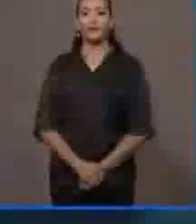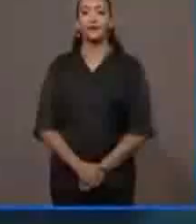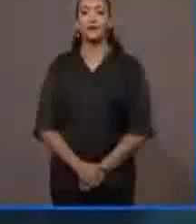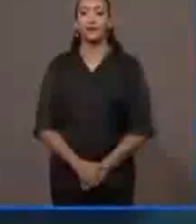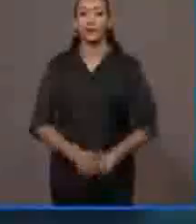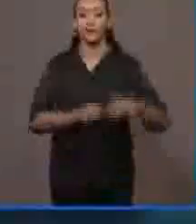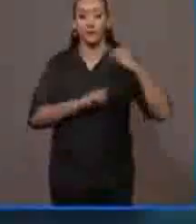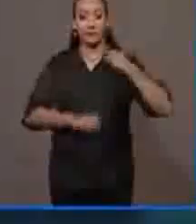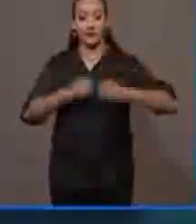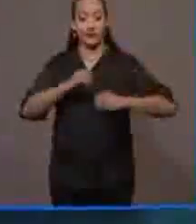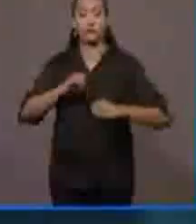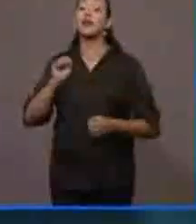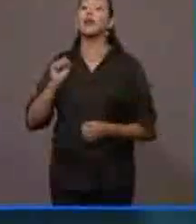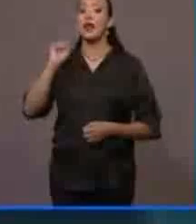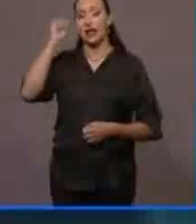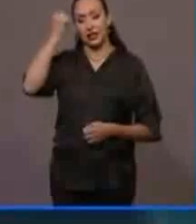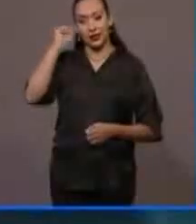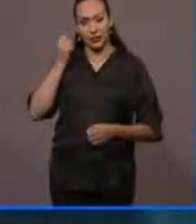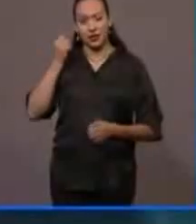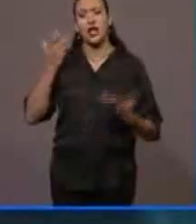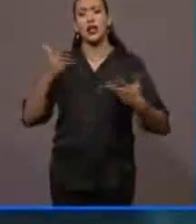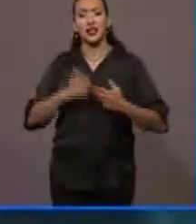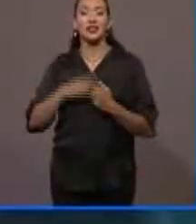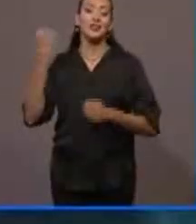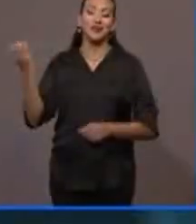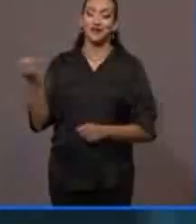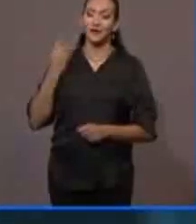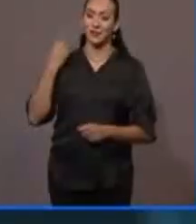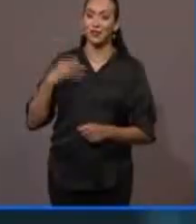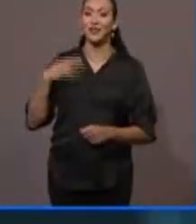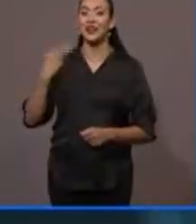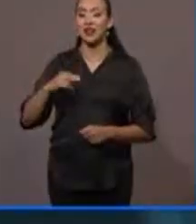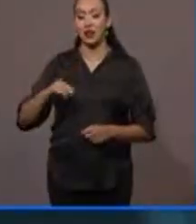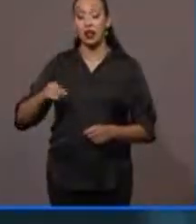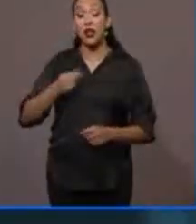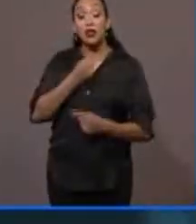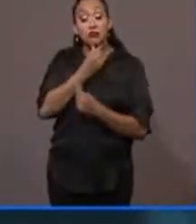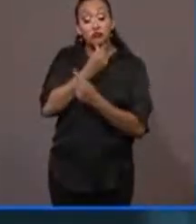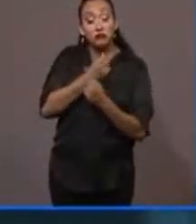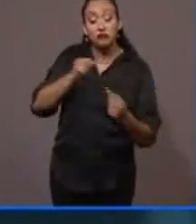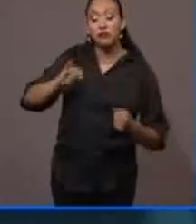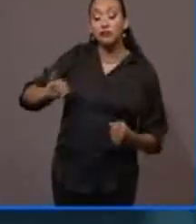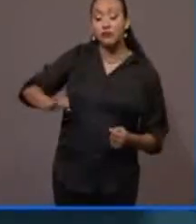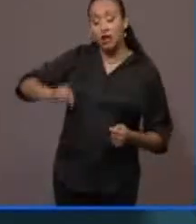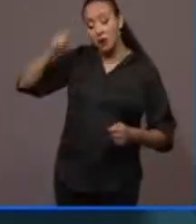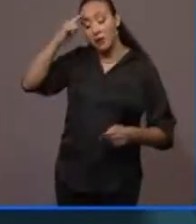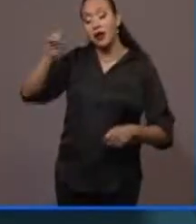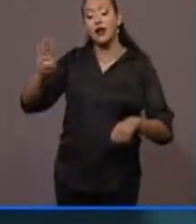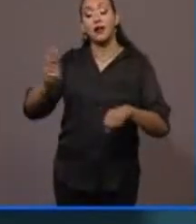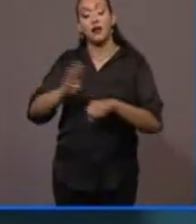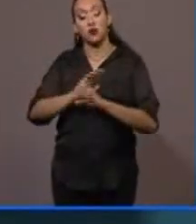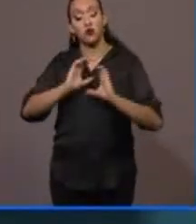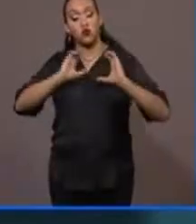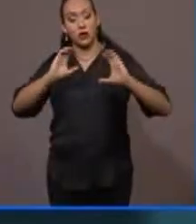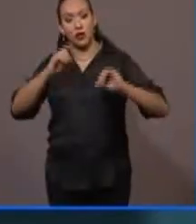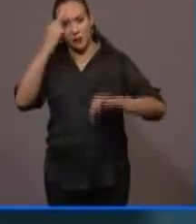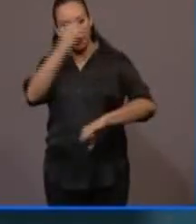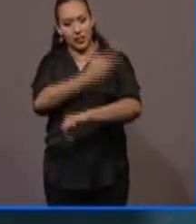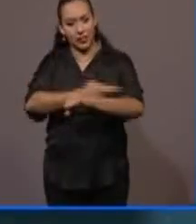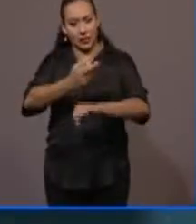En el Poder Judicial de Sinaloa se llevó a cabo la conferencia El Interés Superior de la Niñez a la luz del Código Nacional de